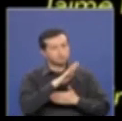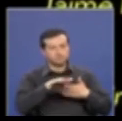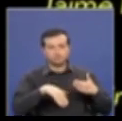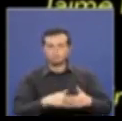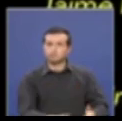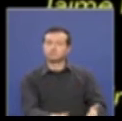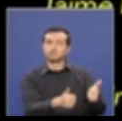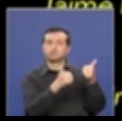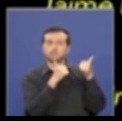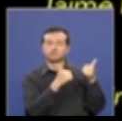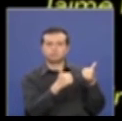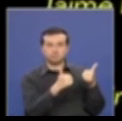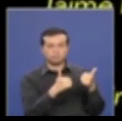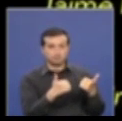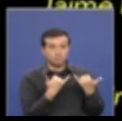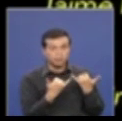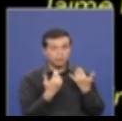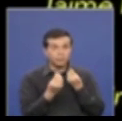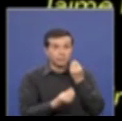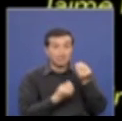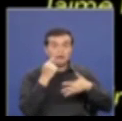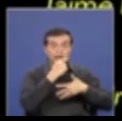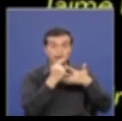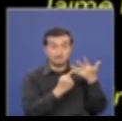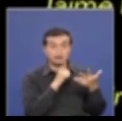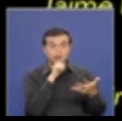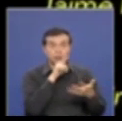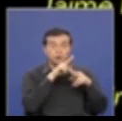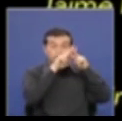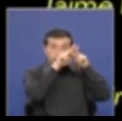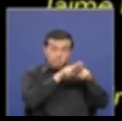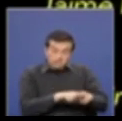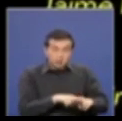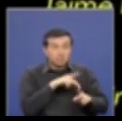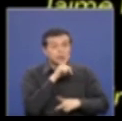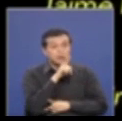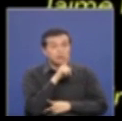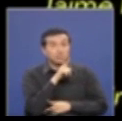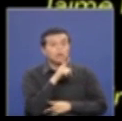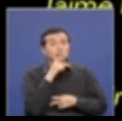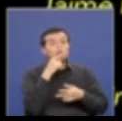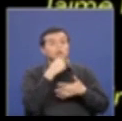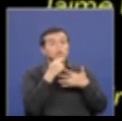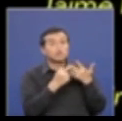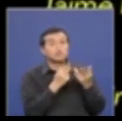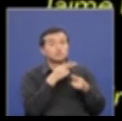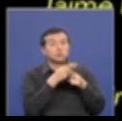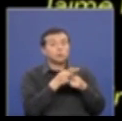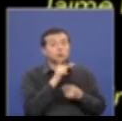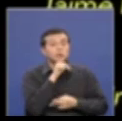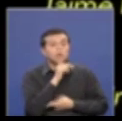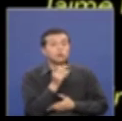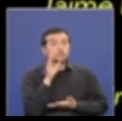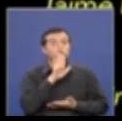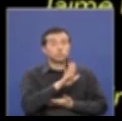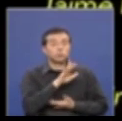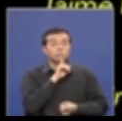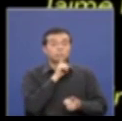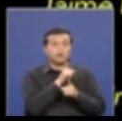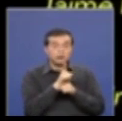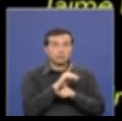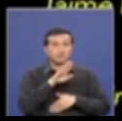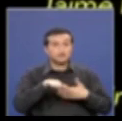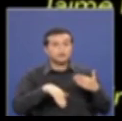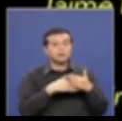¿no? Todo muy bien. Hagamos la lista entre todos y después la rechequeamos. La lista, hermano, anda haciéndola tú, que yo también te la voy a hacer.